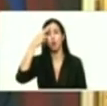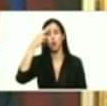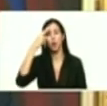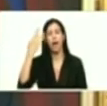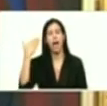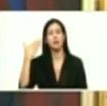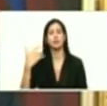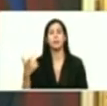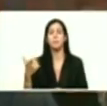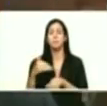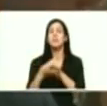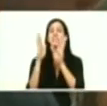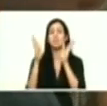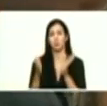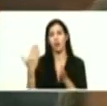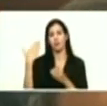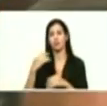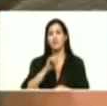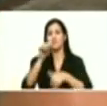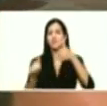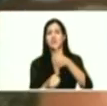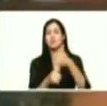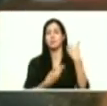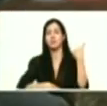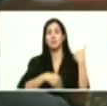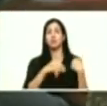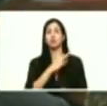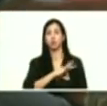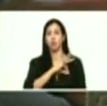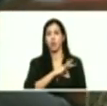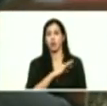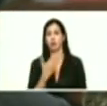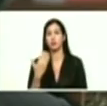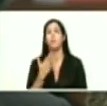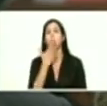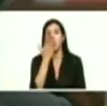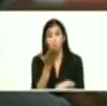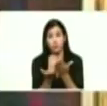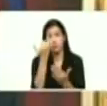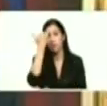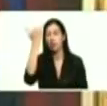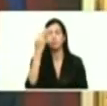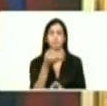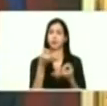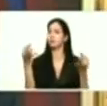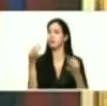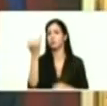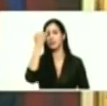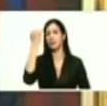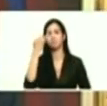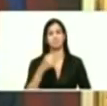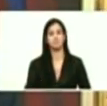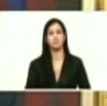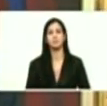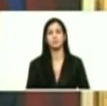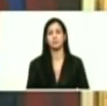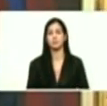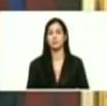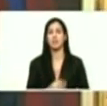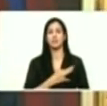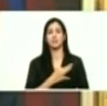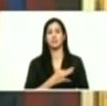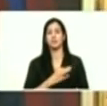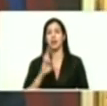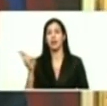que era ministro entonces y vicepresidente social que propuso esta idea maravillosa don Héctor